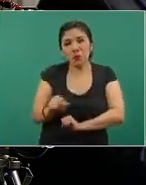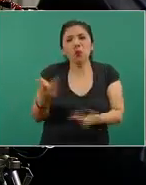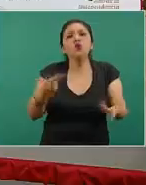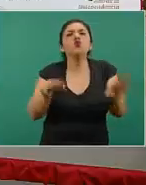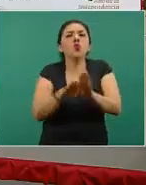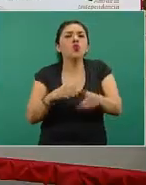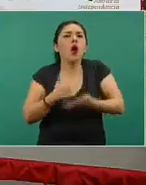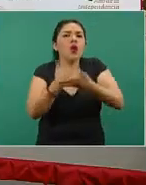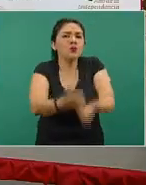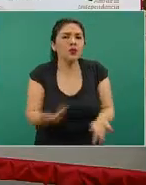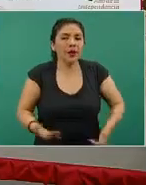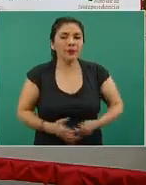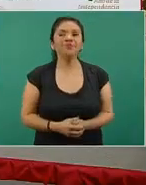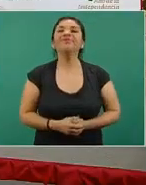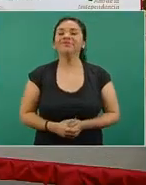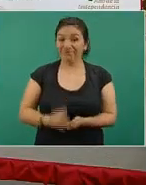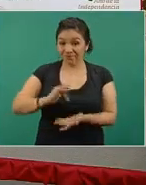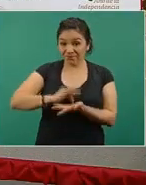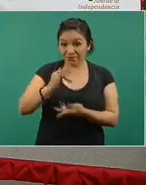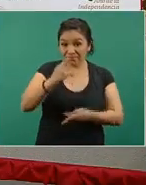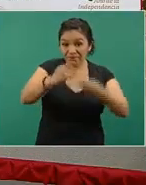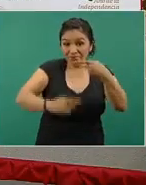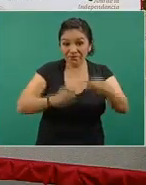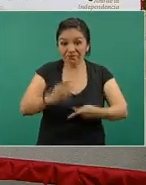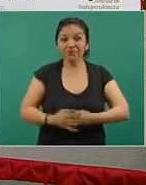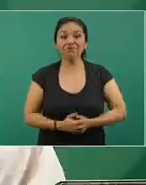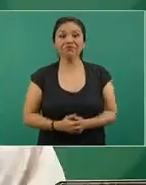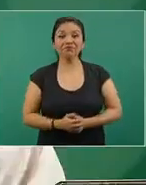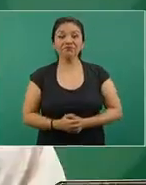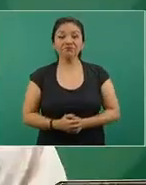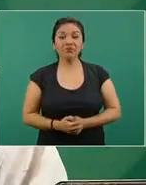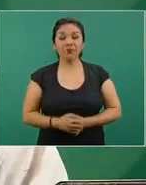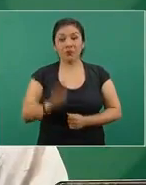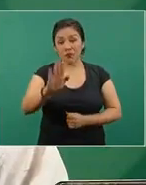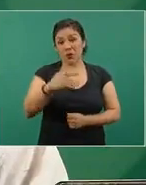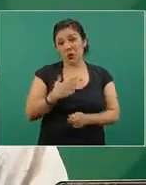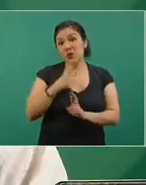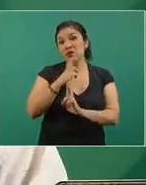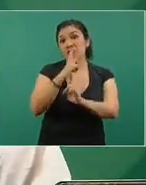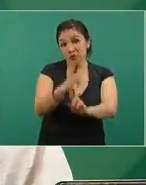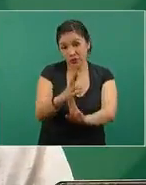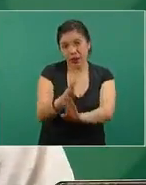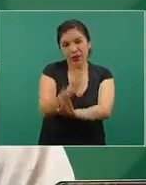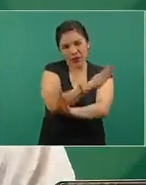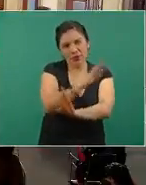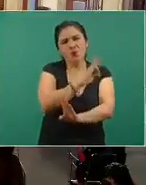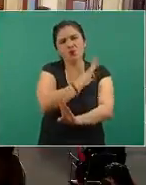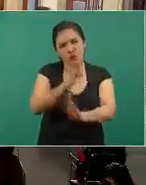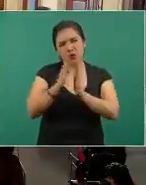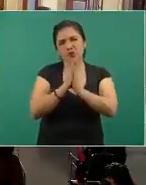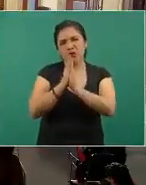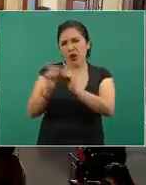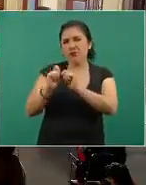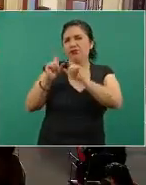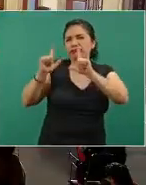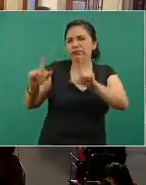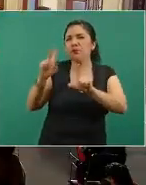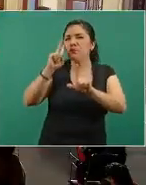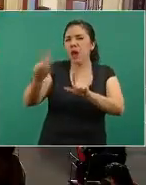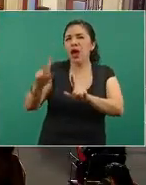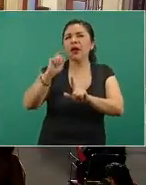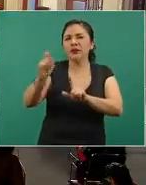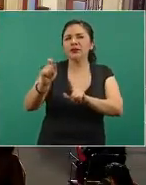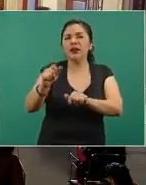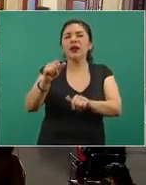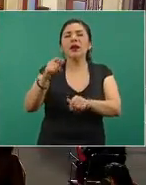pregunta. Gracias por la pregunta. Antes de contestarla, si me pueden pasar la presentación, la diapositiva